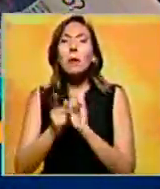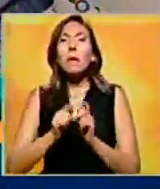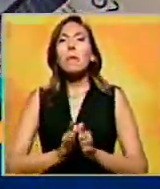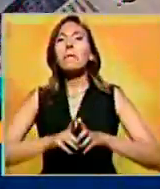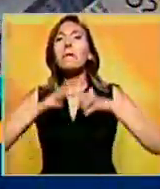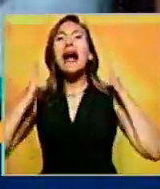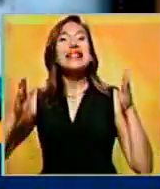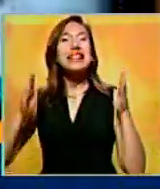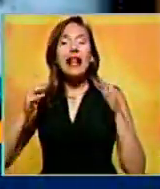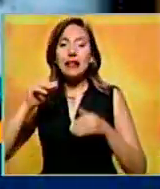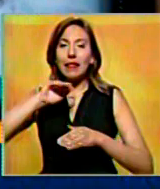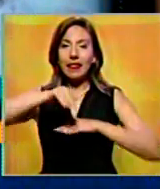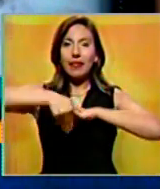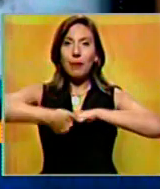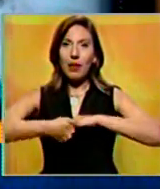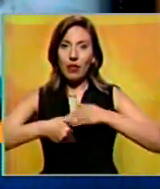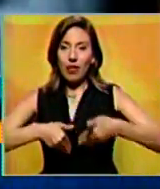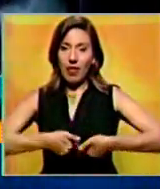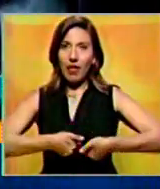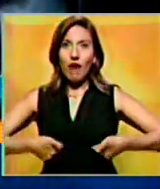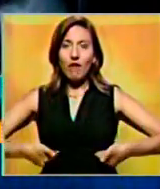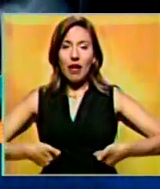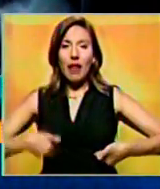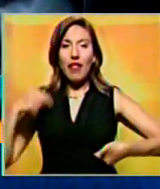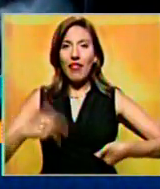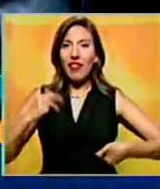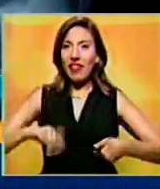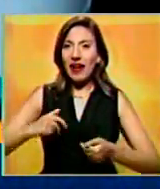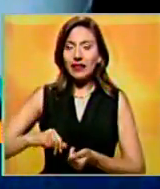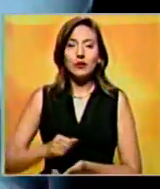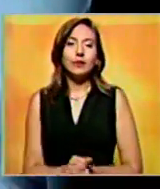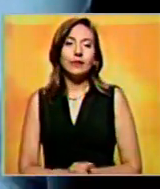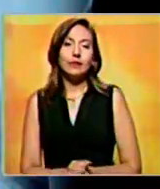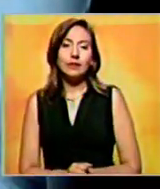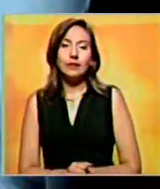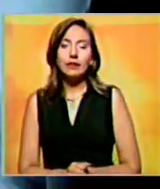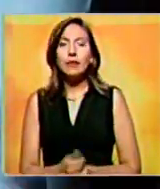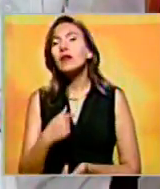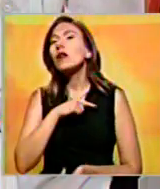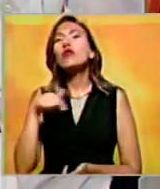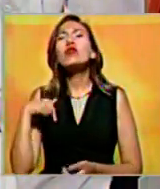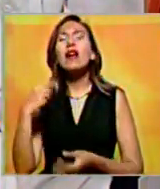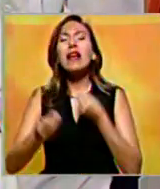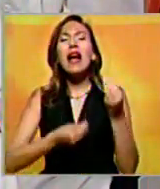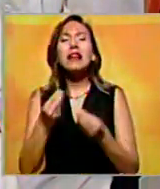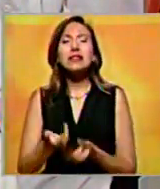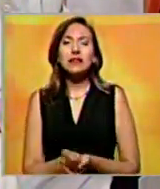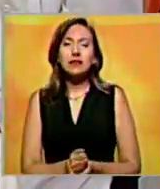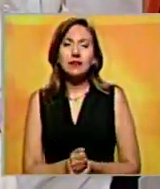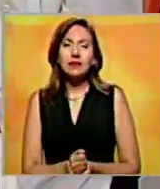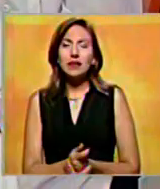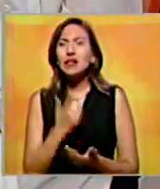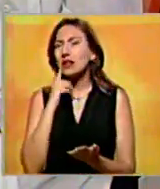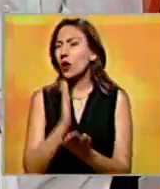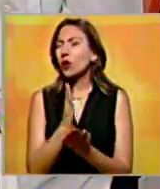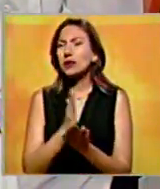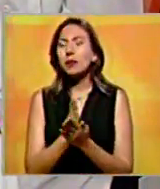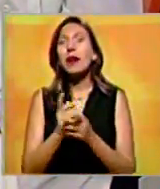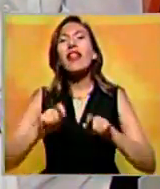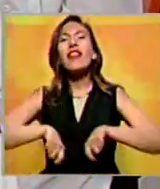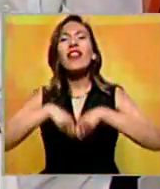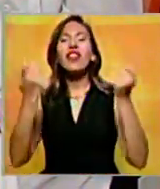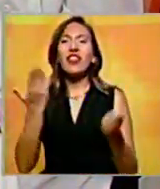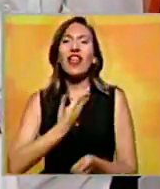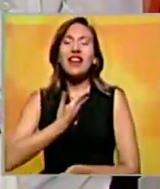humano, localizado debajo del diafragma en el lado derecho del abdomen. ¿Qué hacemos nosotros, doctor, regularmente que daña